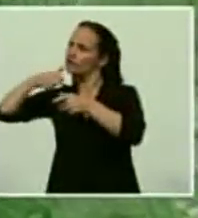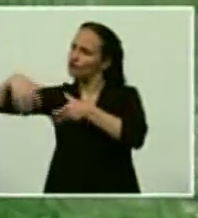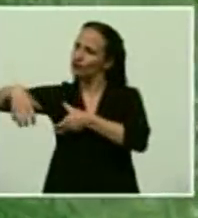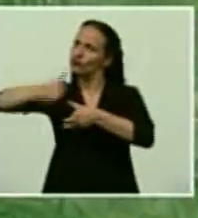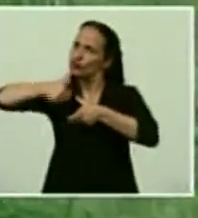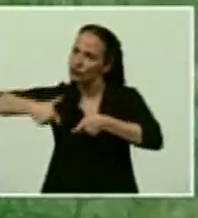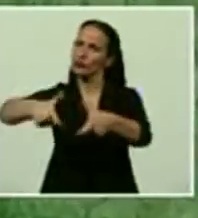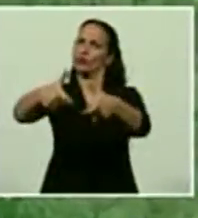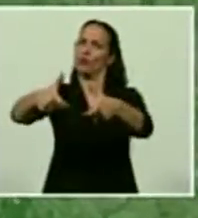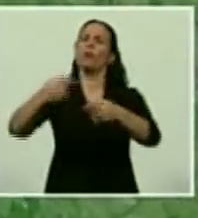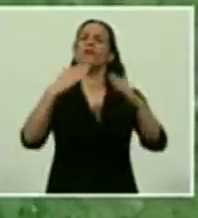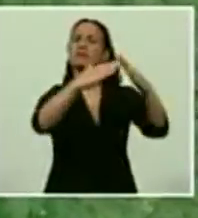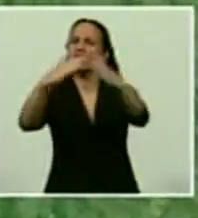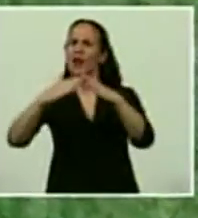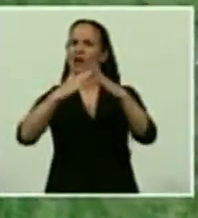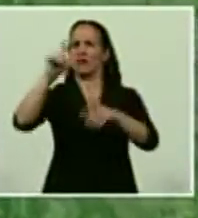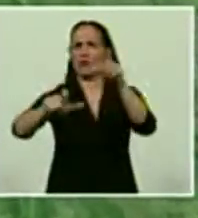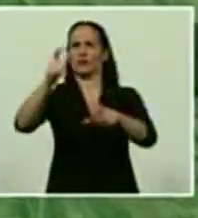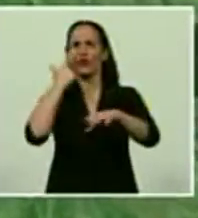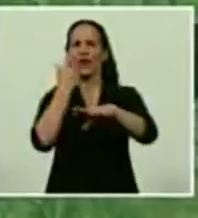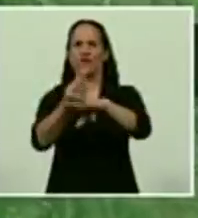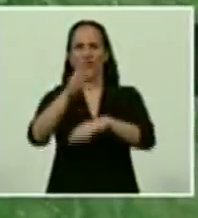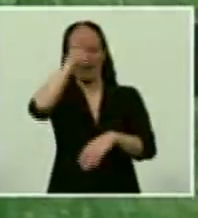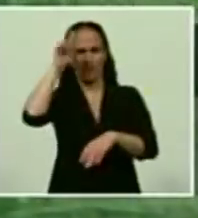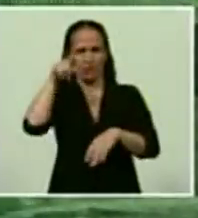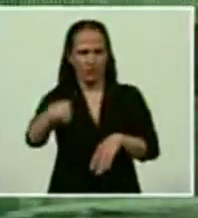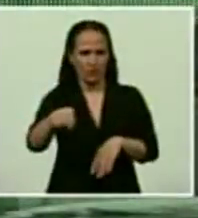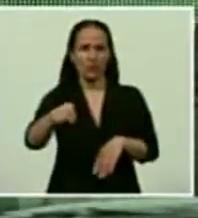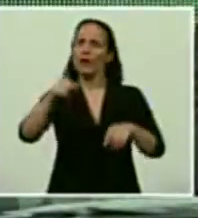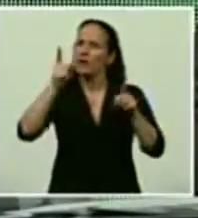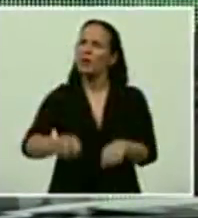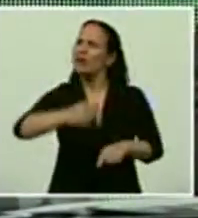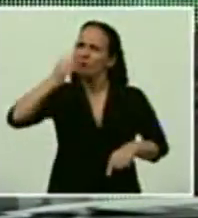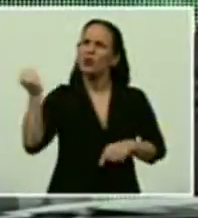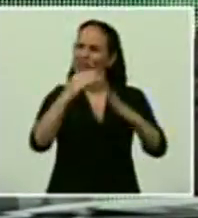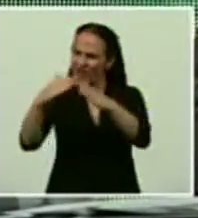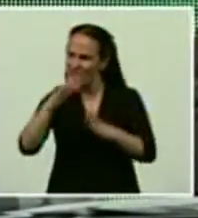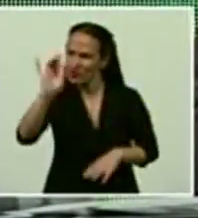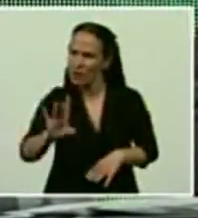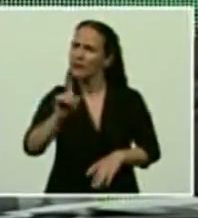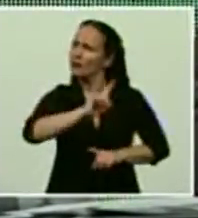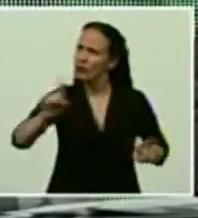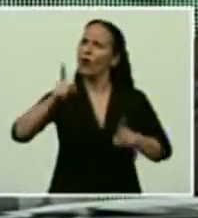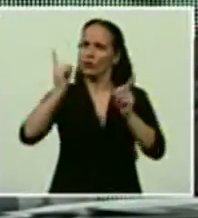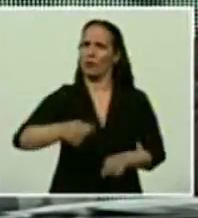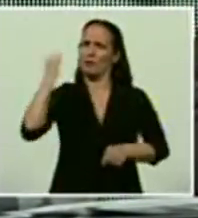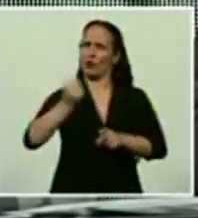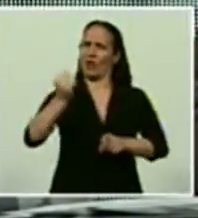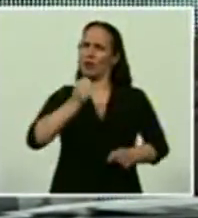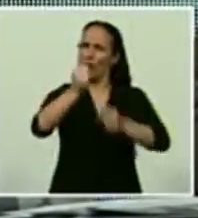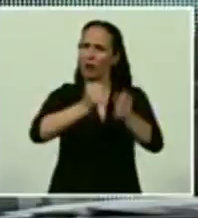también a la verdadera inyección que necesitan las economías regionales, en este caso, como explicaba su